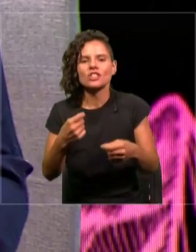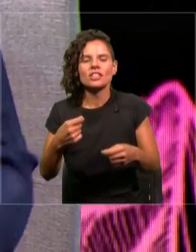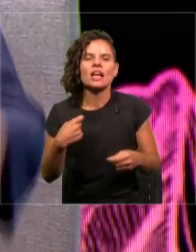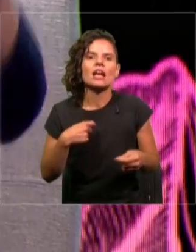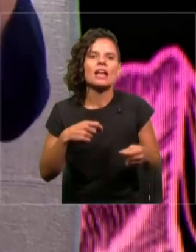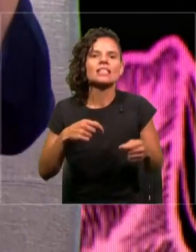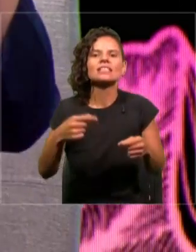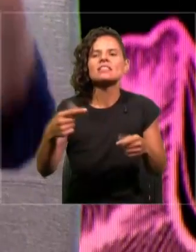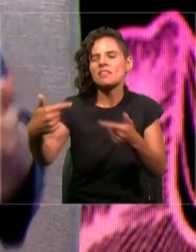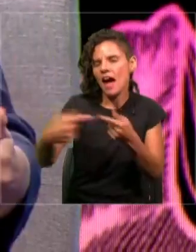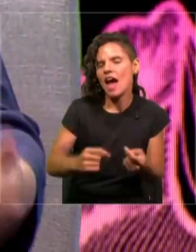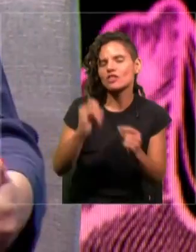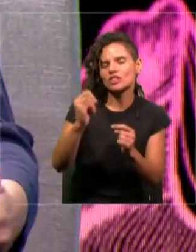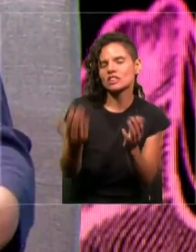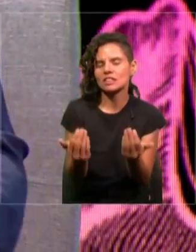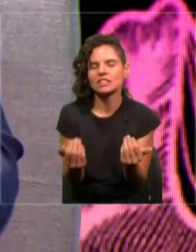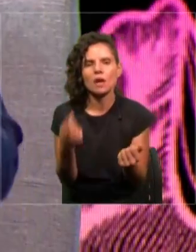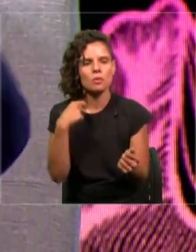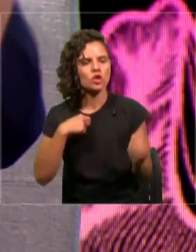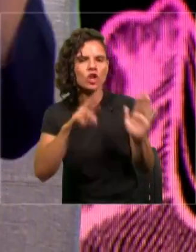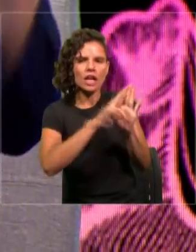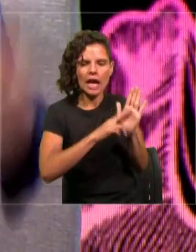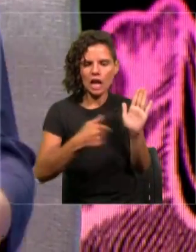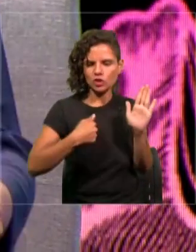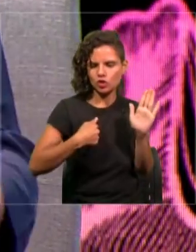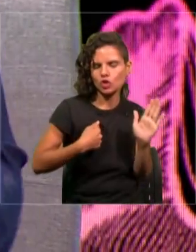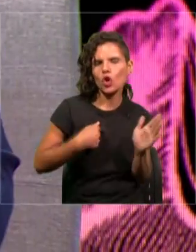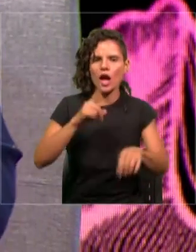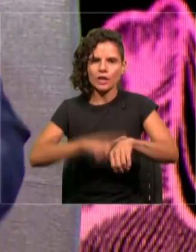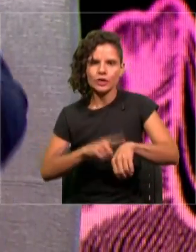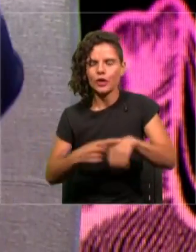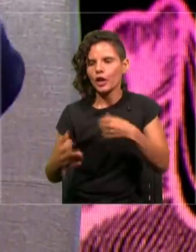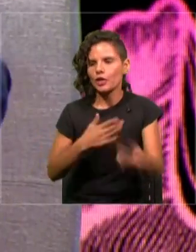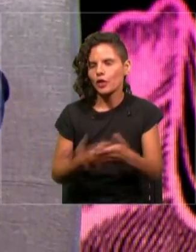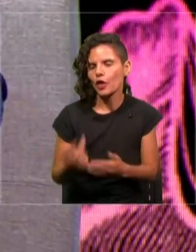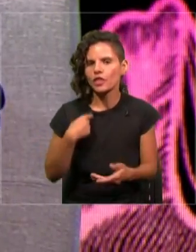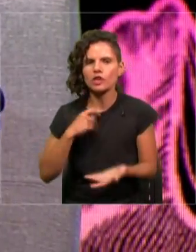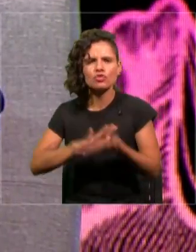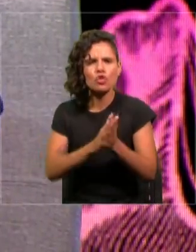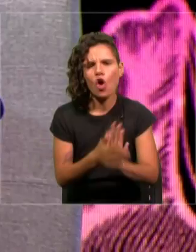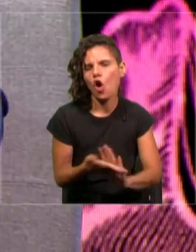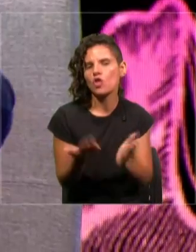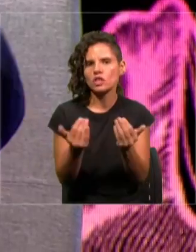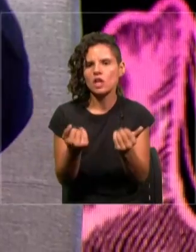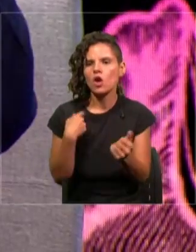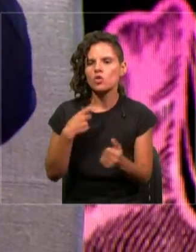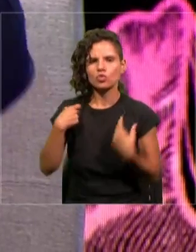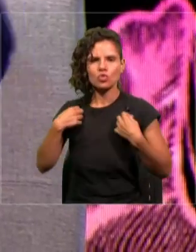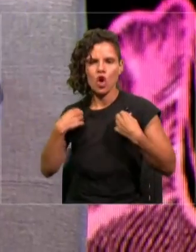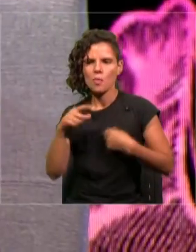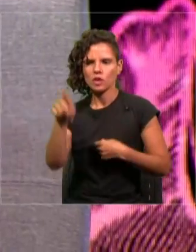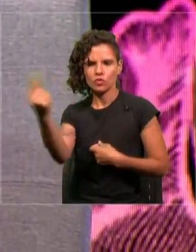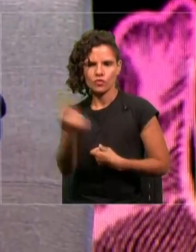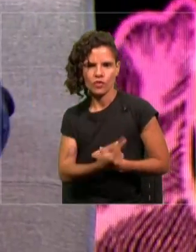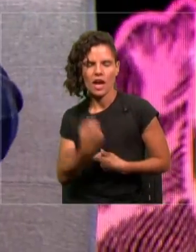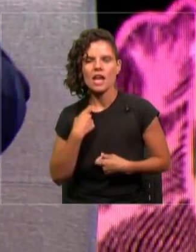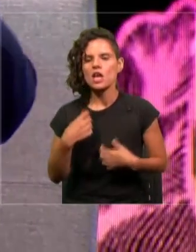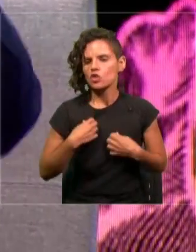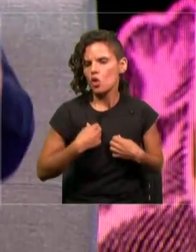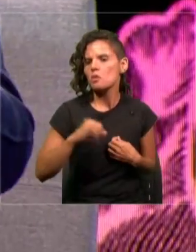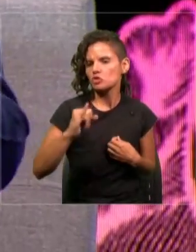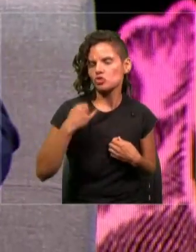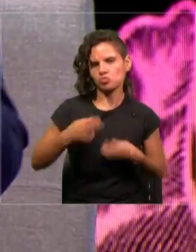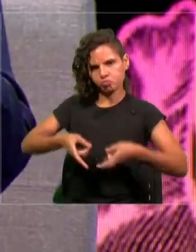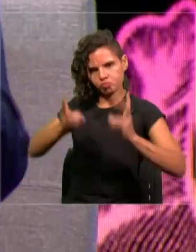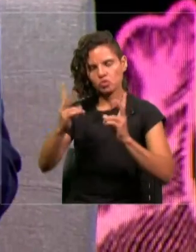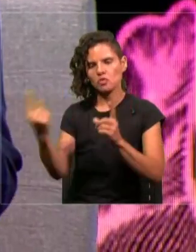se hace el diálogo, establezco a qué hora se conversa, en dónde se conversa, cómo puede venir el otro vestido, qué tipo de ropa puede usar,